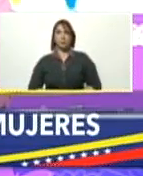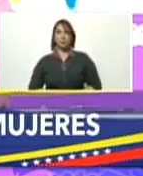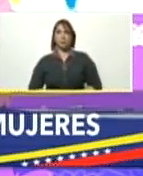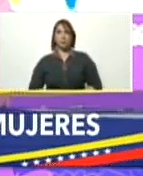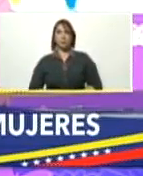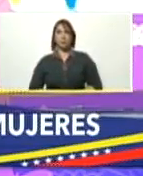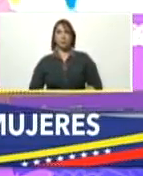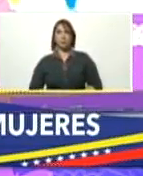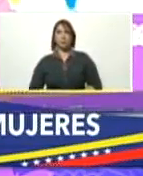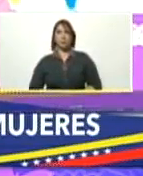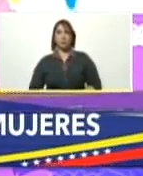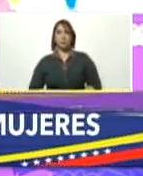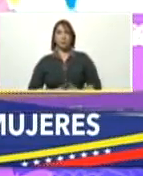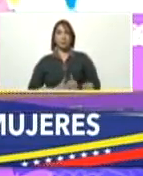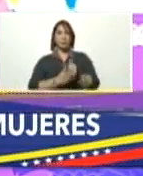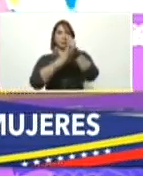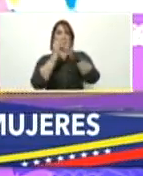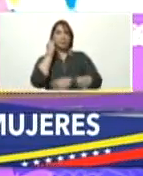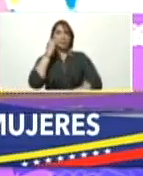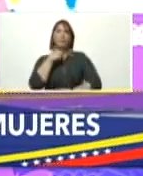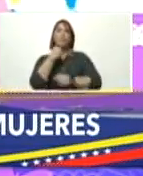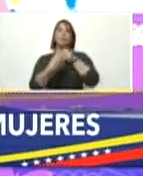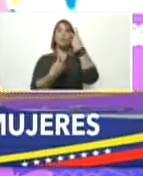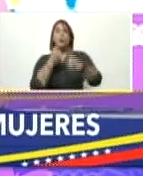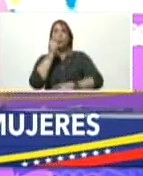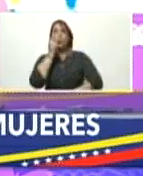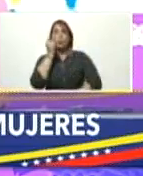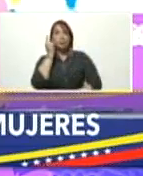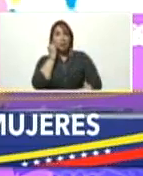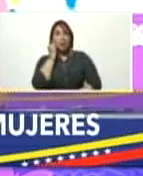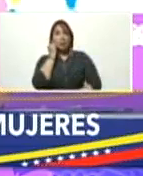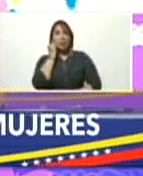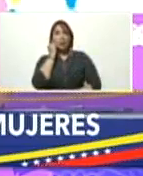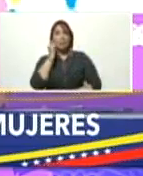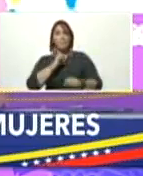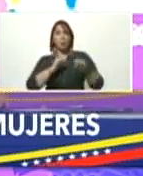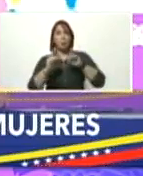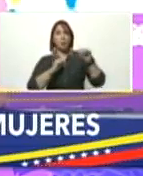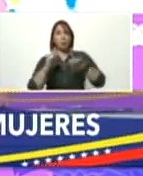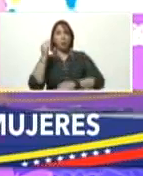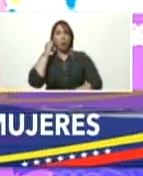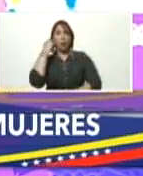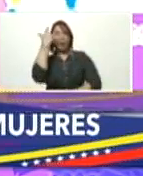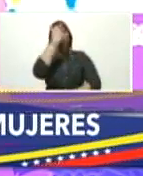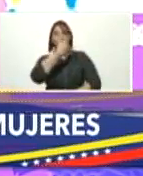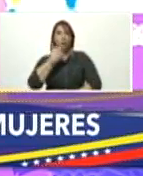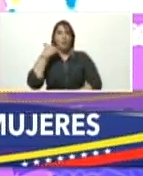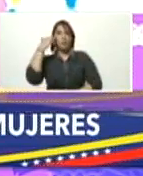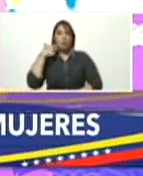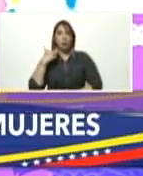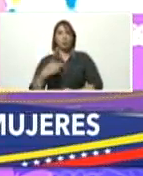que es lideresa y vocera del movimiento de mujeres afrodescendientes